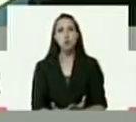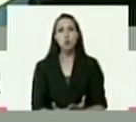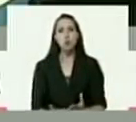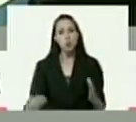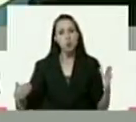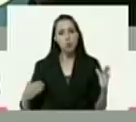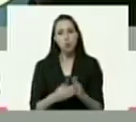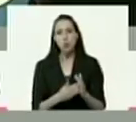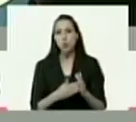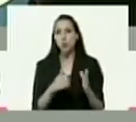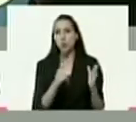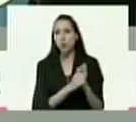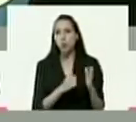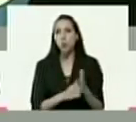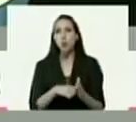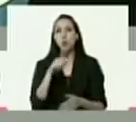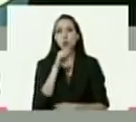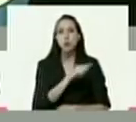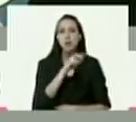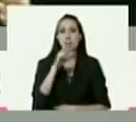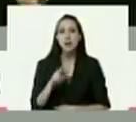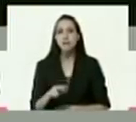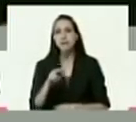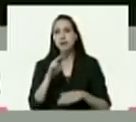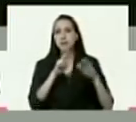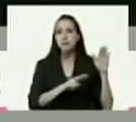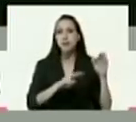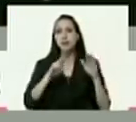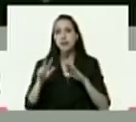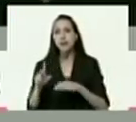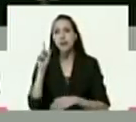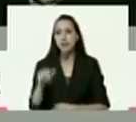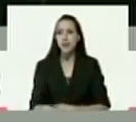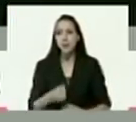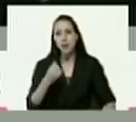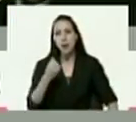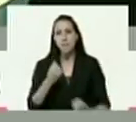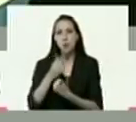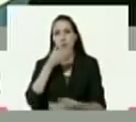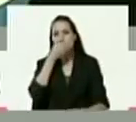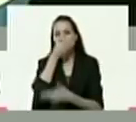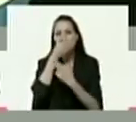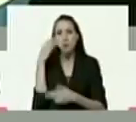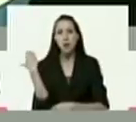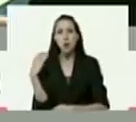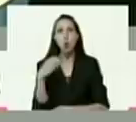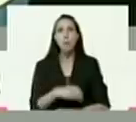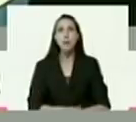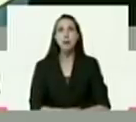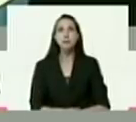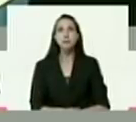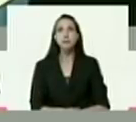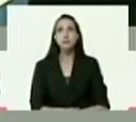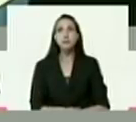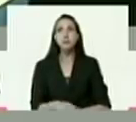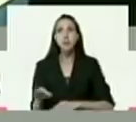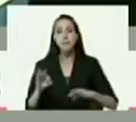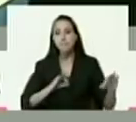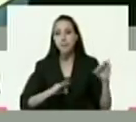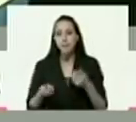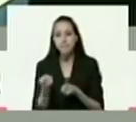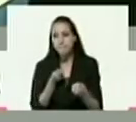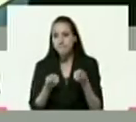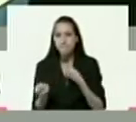resolución 1373 del Consejo de Seguridad de Naciones Unidas, amparando el terrorismo en Colombia y preparando falsos